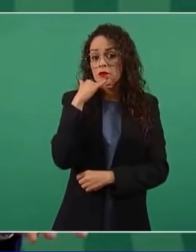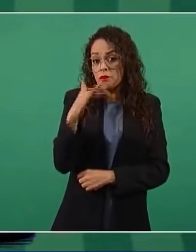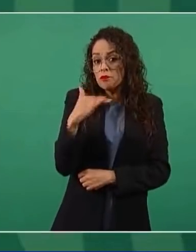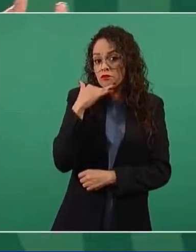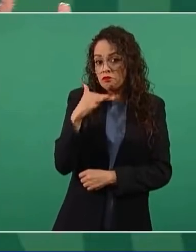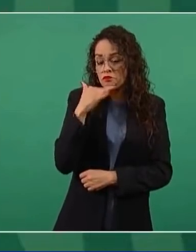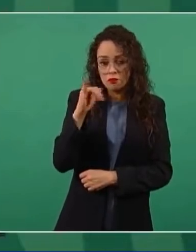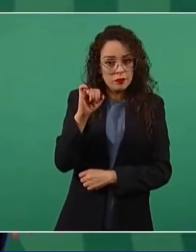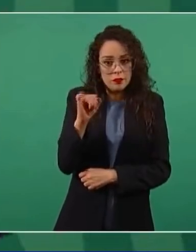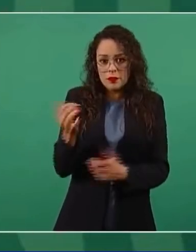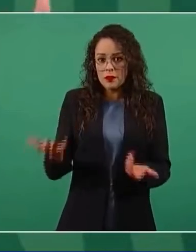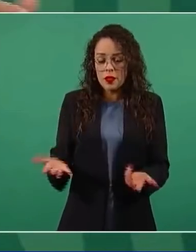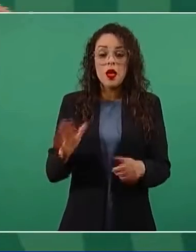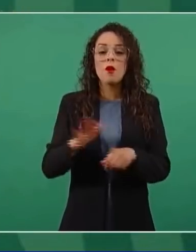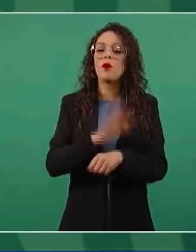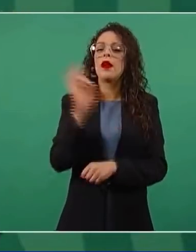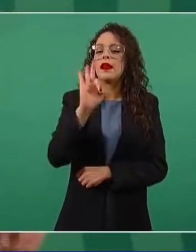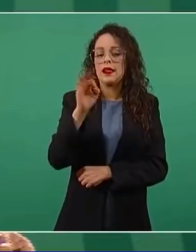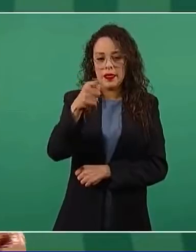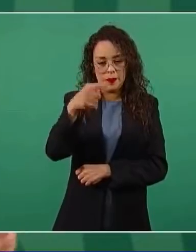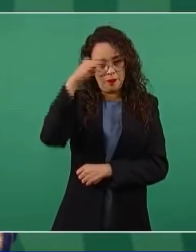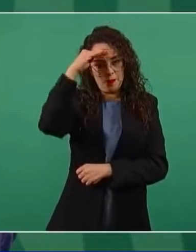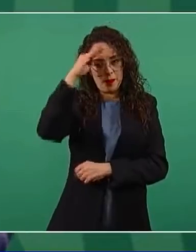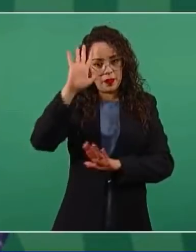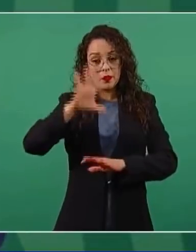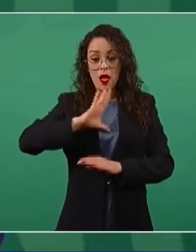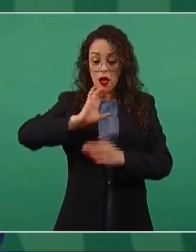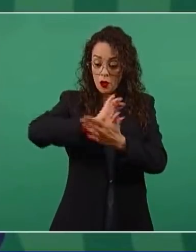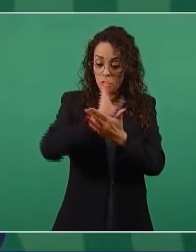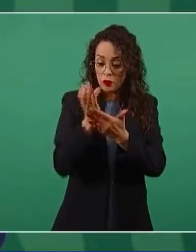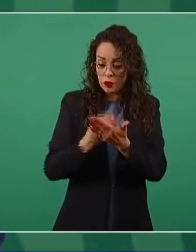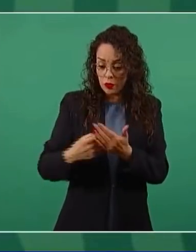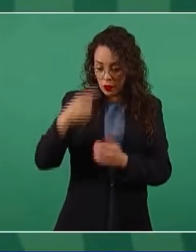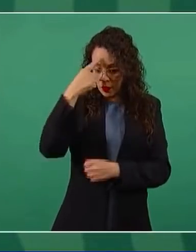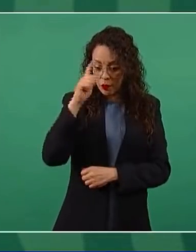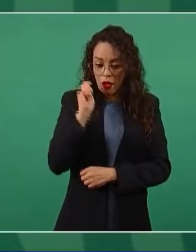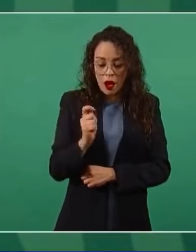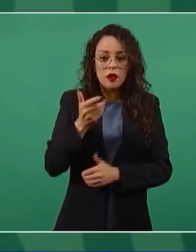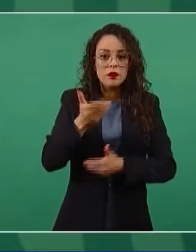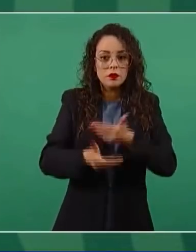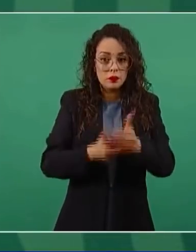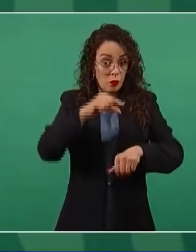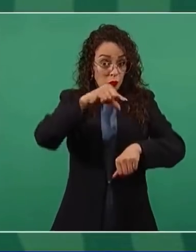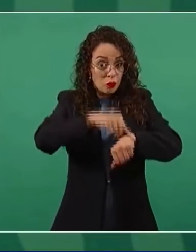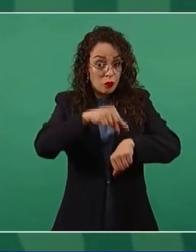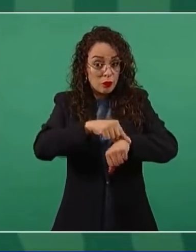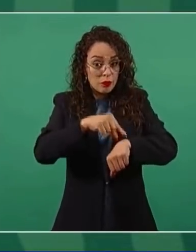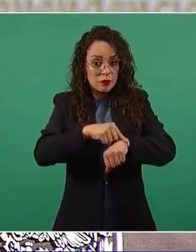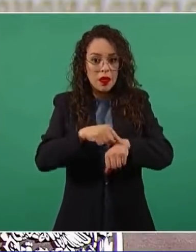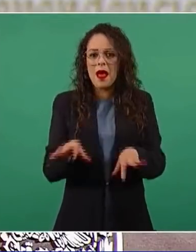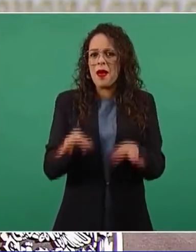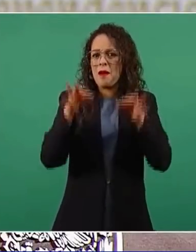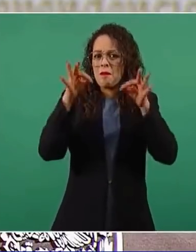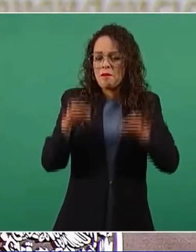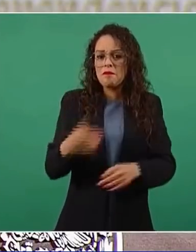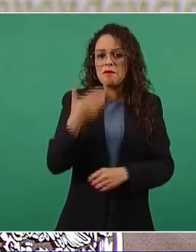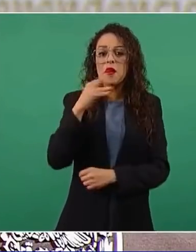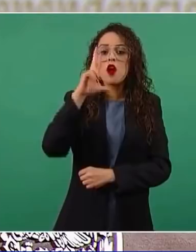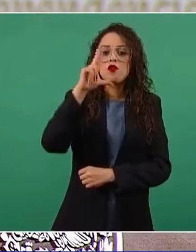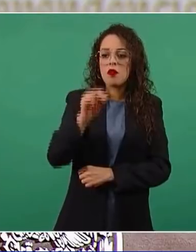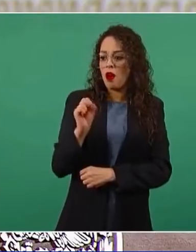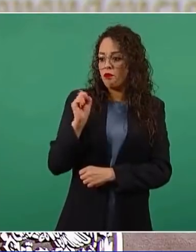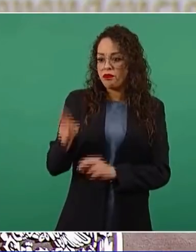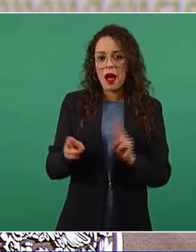que se tenga un contrato de servicio médico, pero que sea eficiente, que no haya influyentismo de por